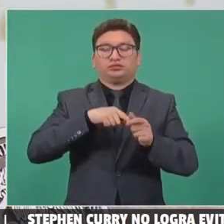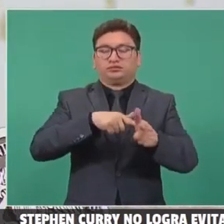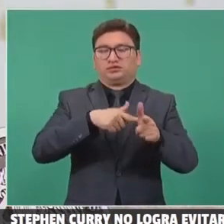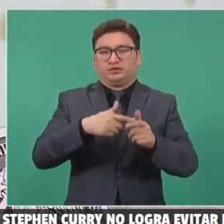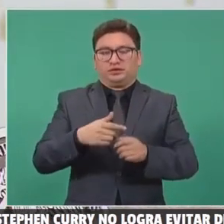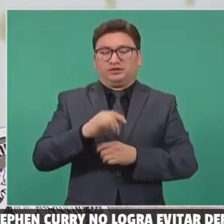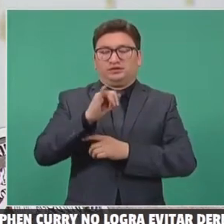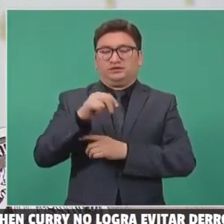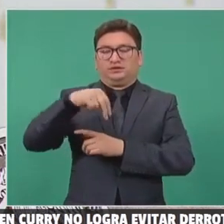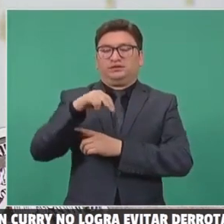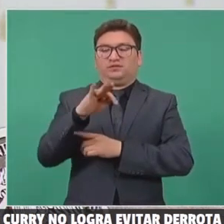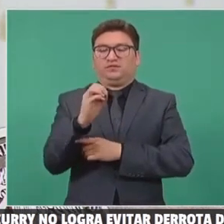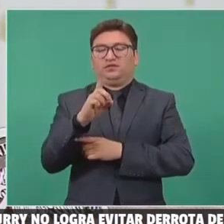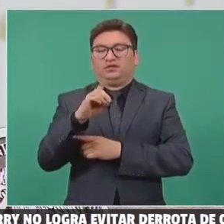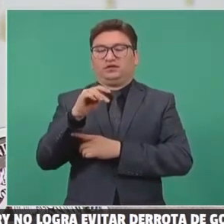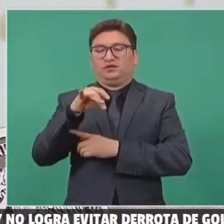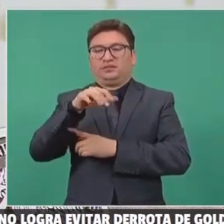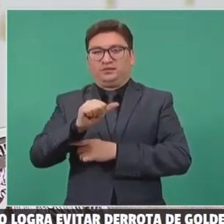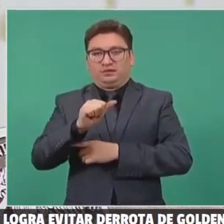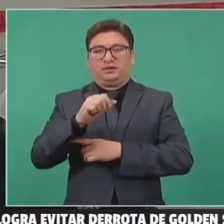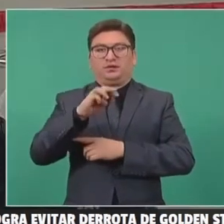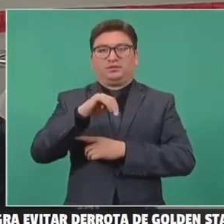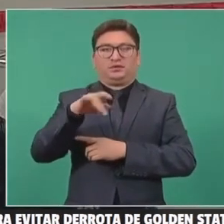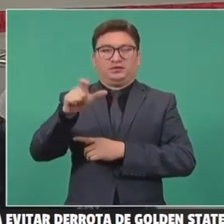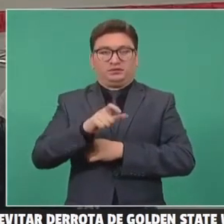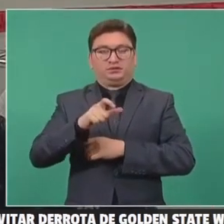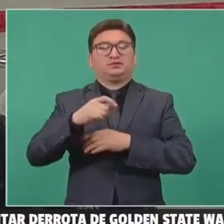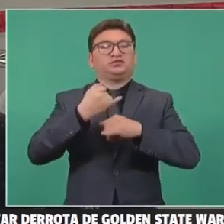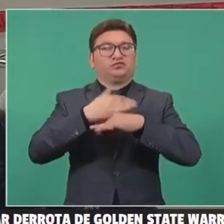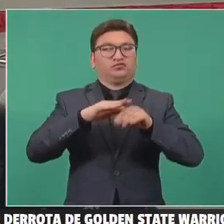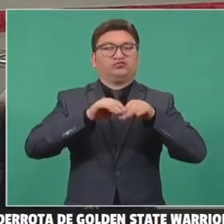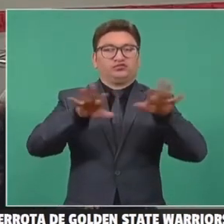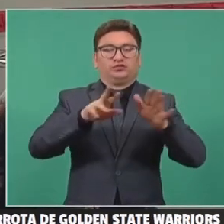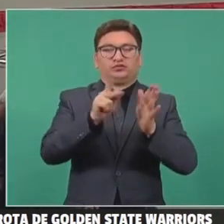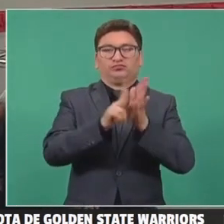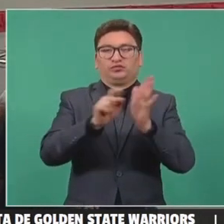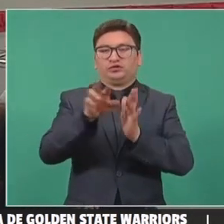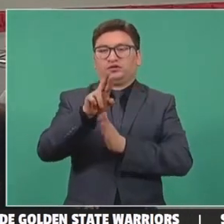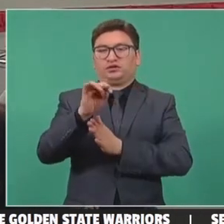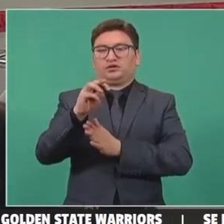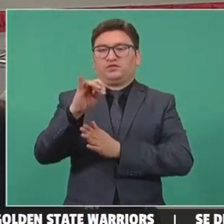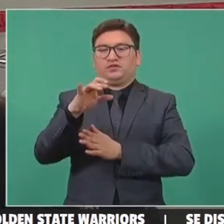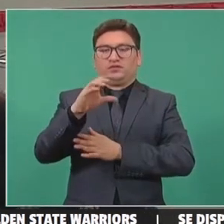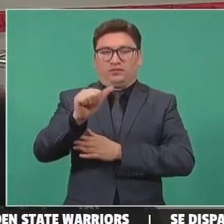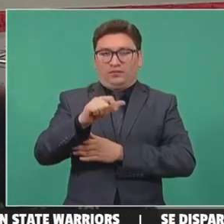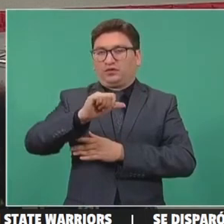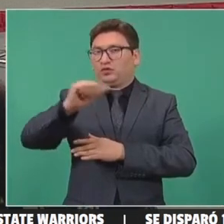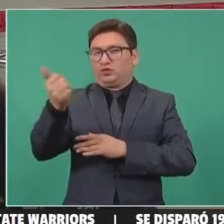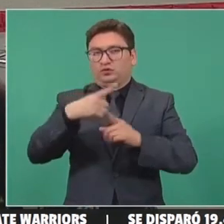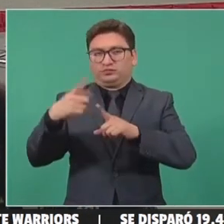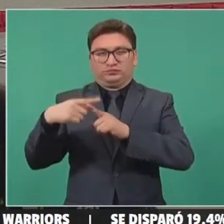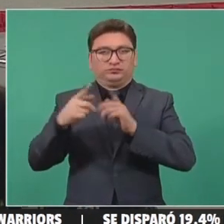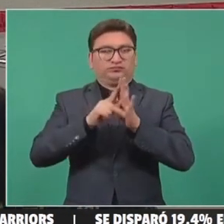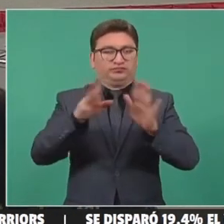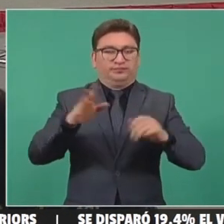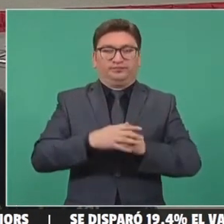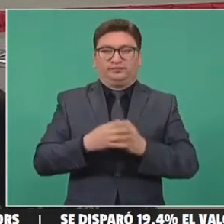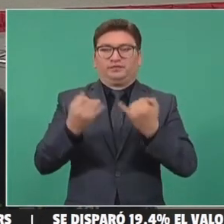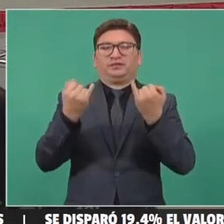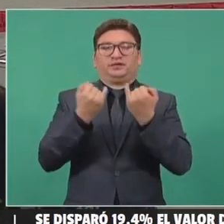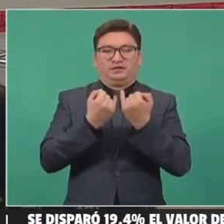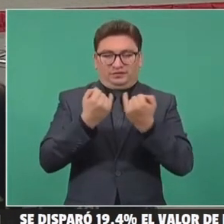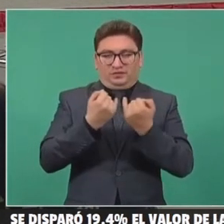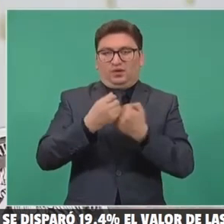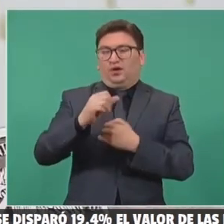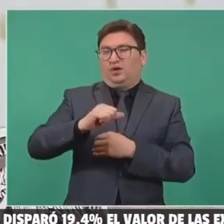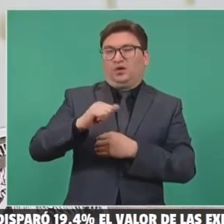aclaró que se trataba de una mentira, lo publicado por Reforma y otros medios. En Nado Sincronizado, otros